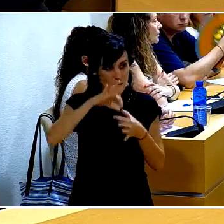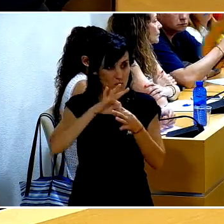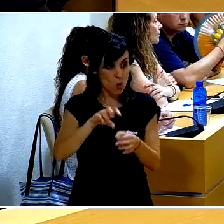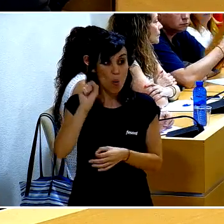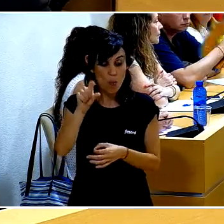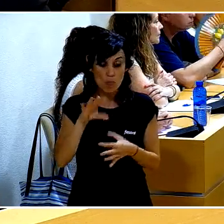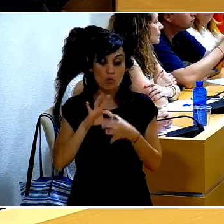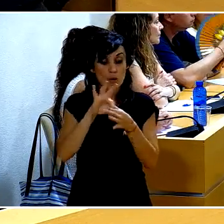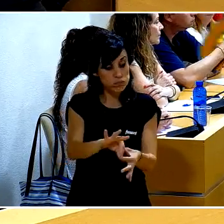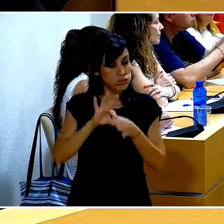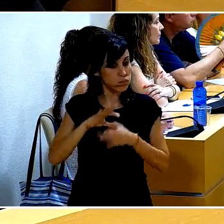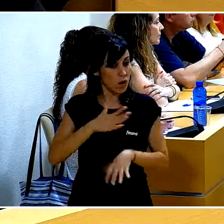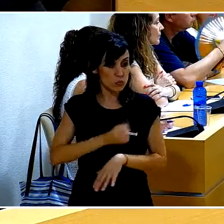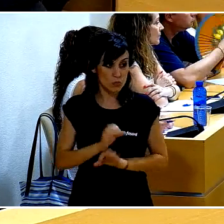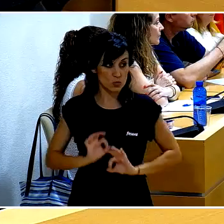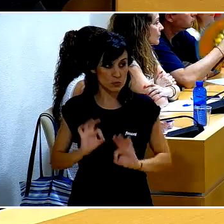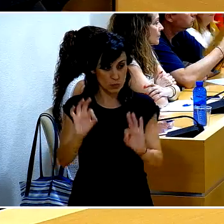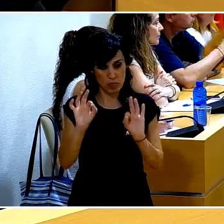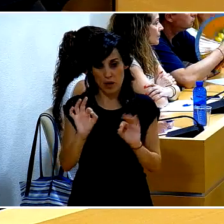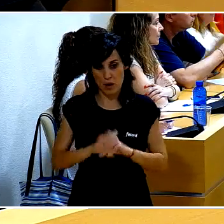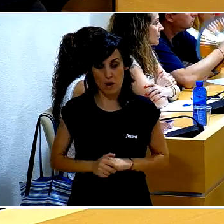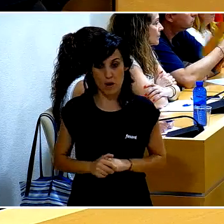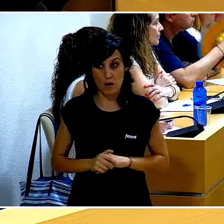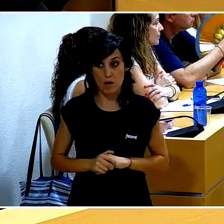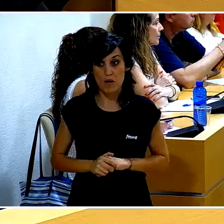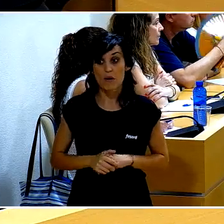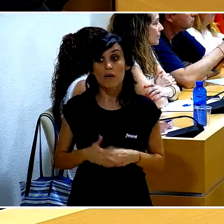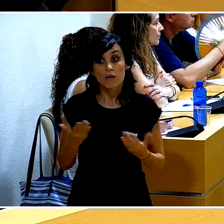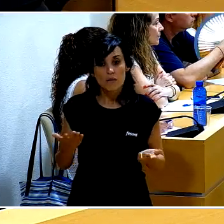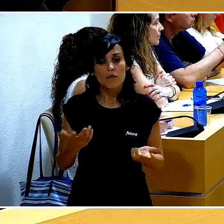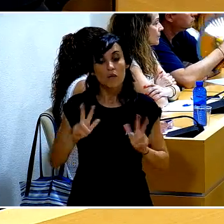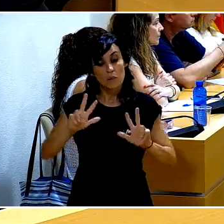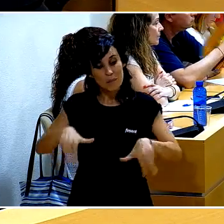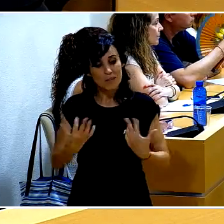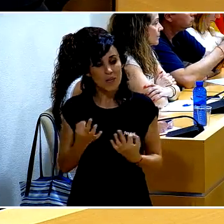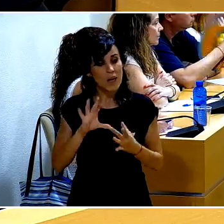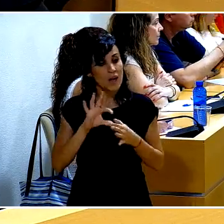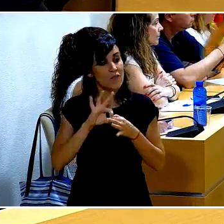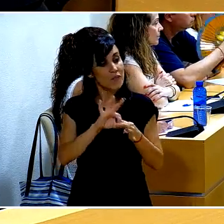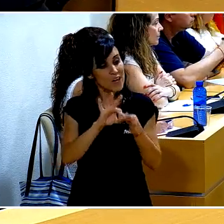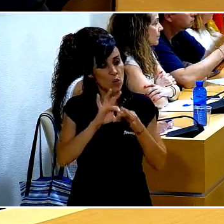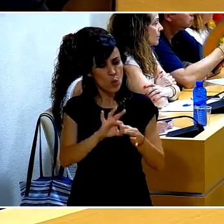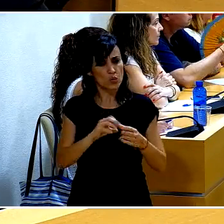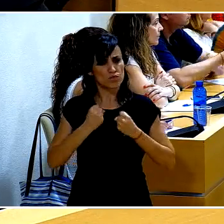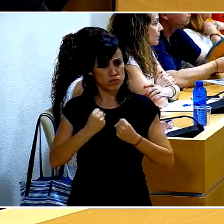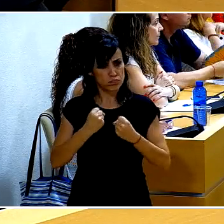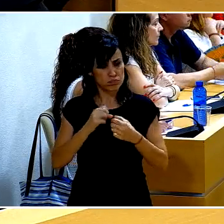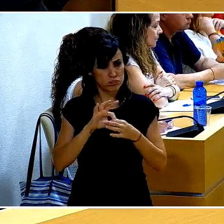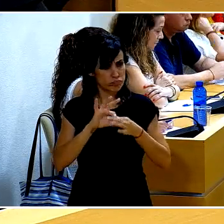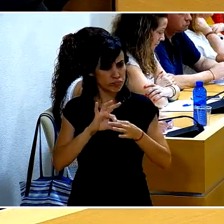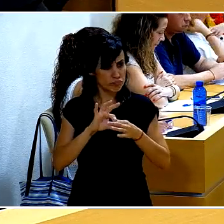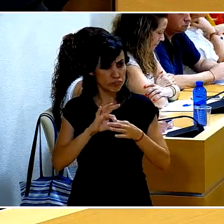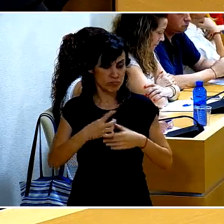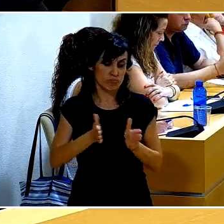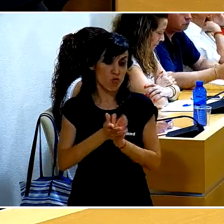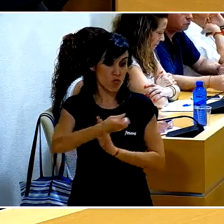este ayuntamiento especialmente, que nos ha permitido crear unos vínculos muy fuertes con